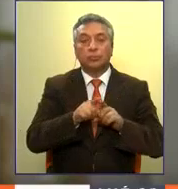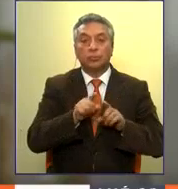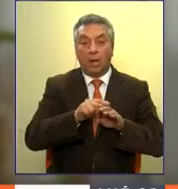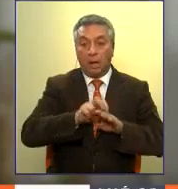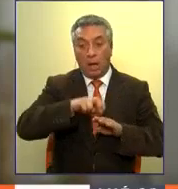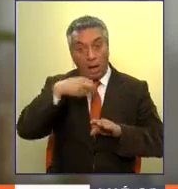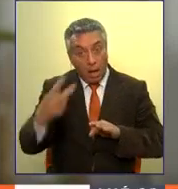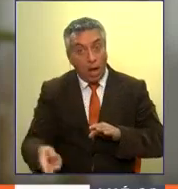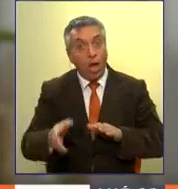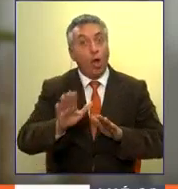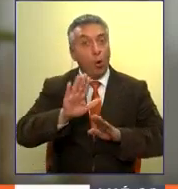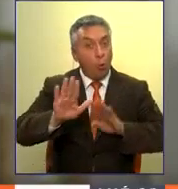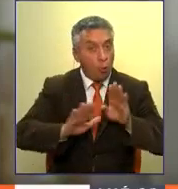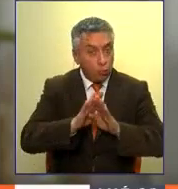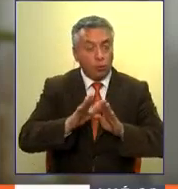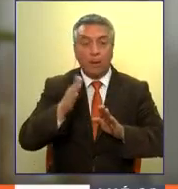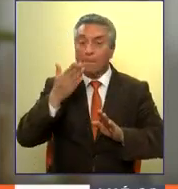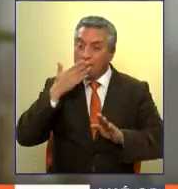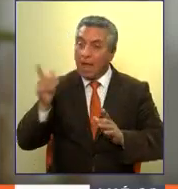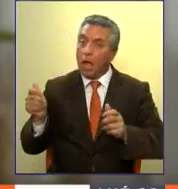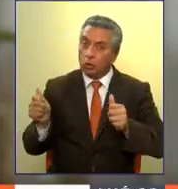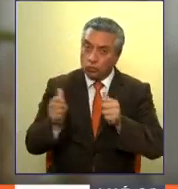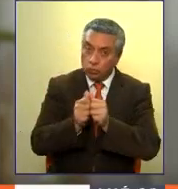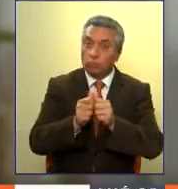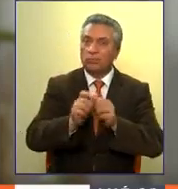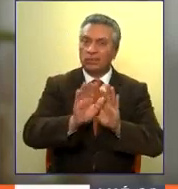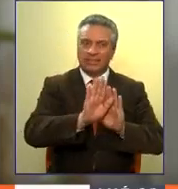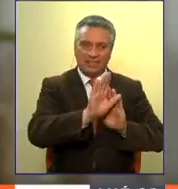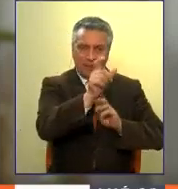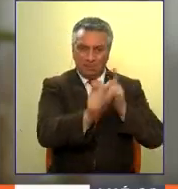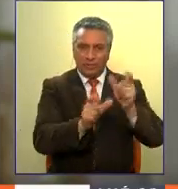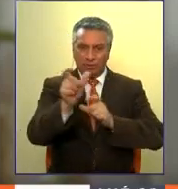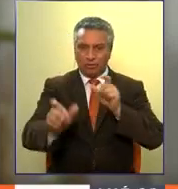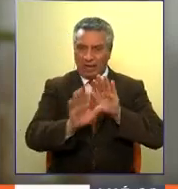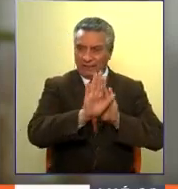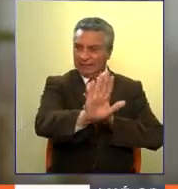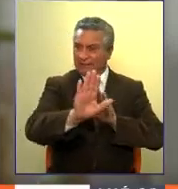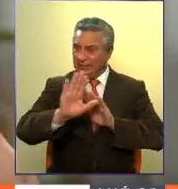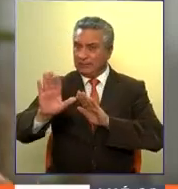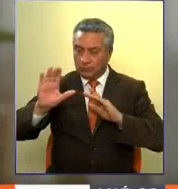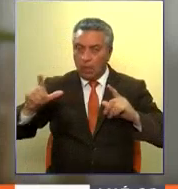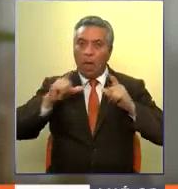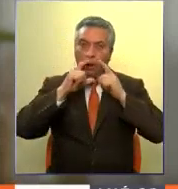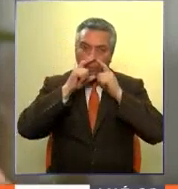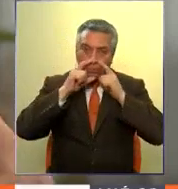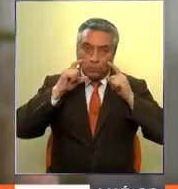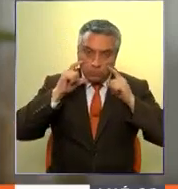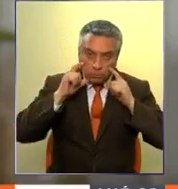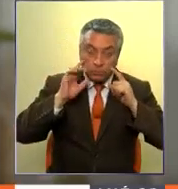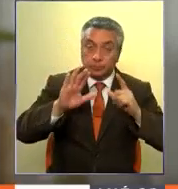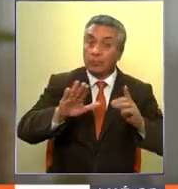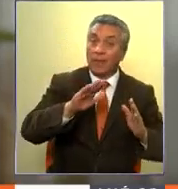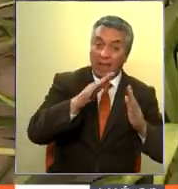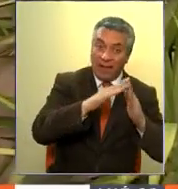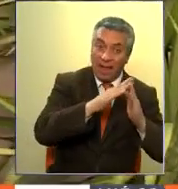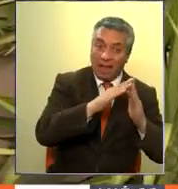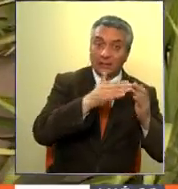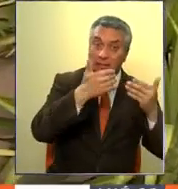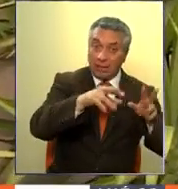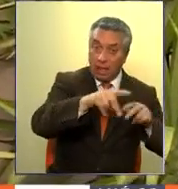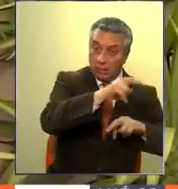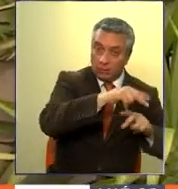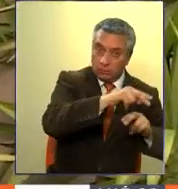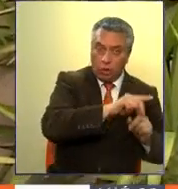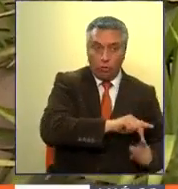acompañada siempre con distancia social, con uso de mascarilla, que cuando vuelvan a su domicilio se laven las manos.